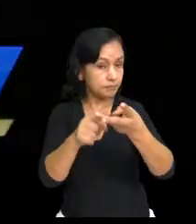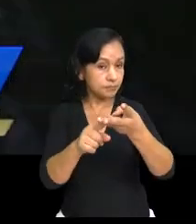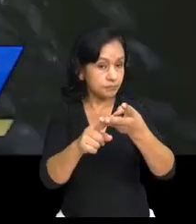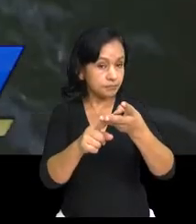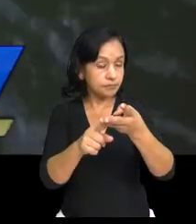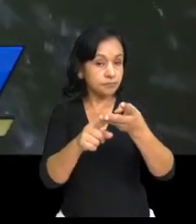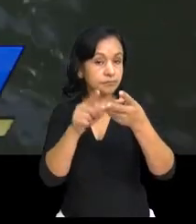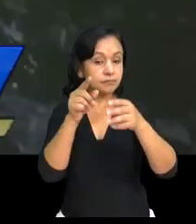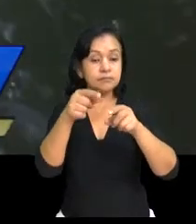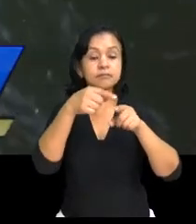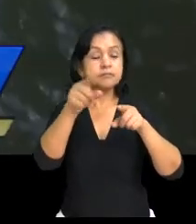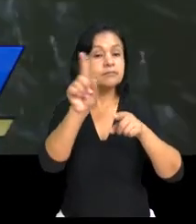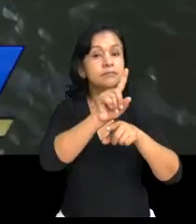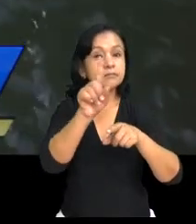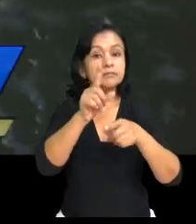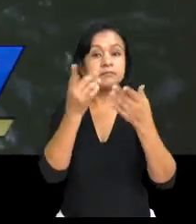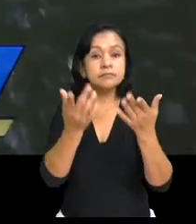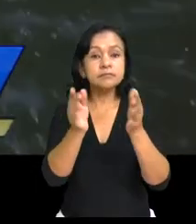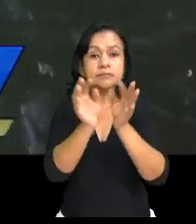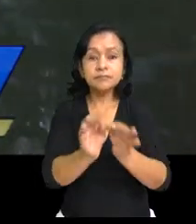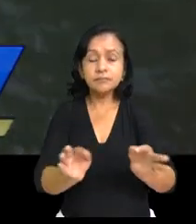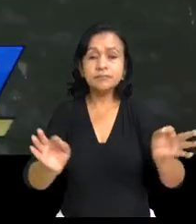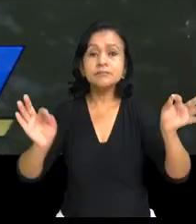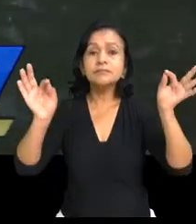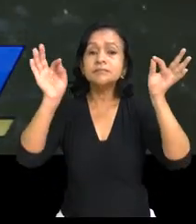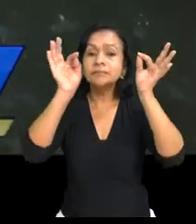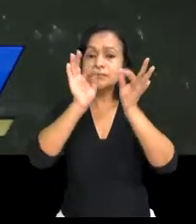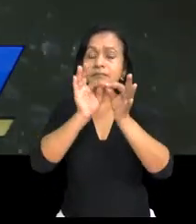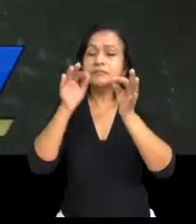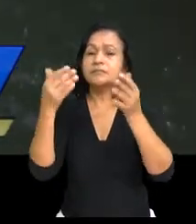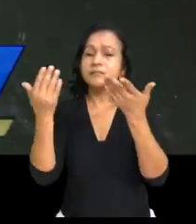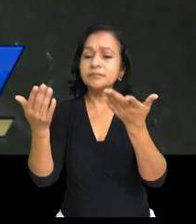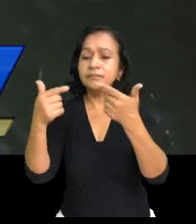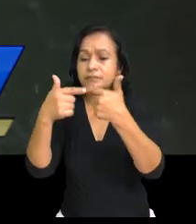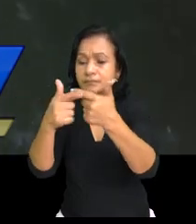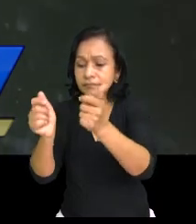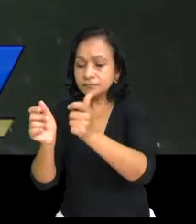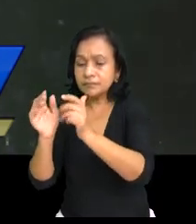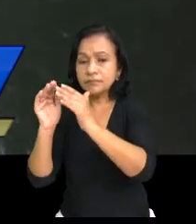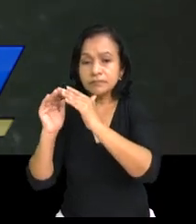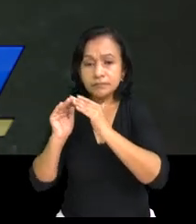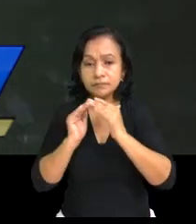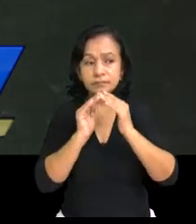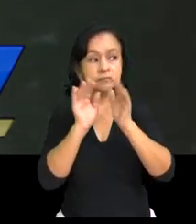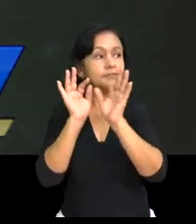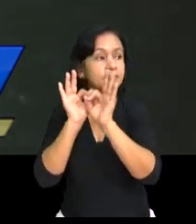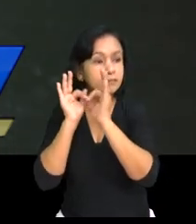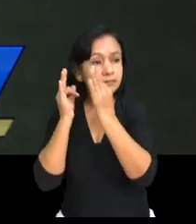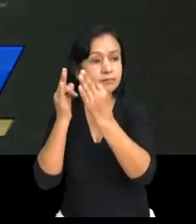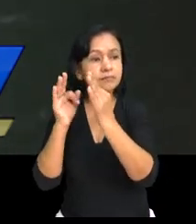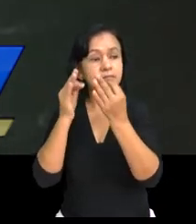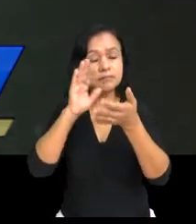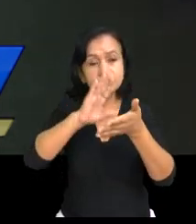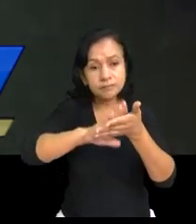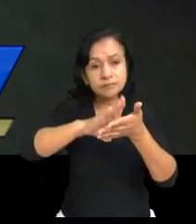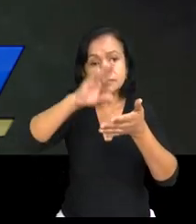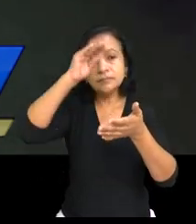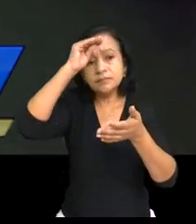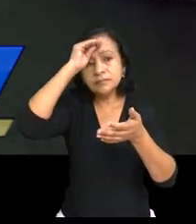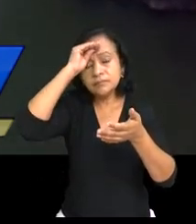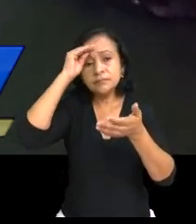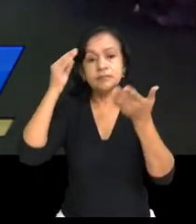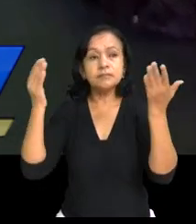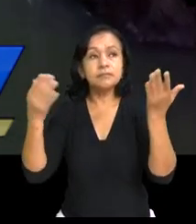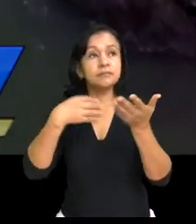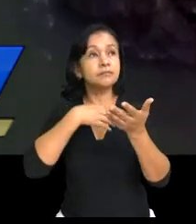administración municipal, sino que lo fundamental son comunidades, familias, empoderadas y apropiadas